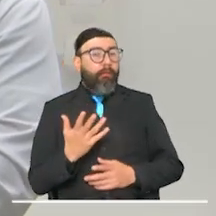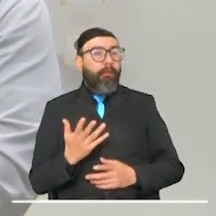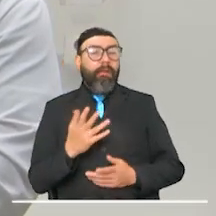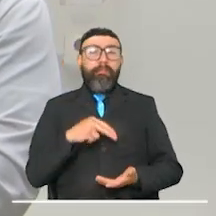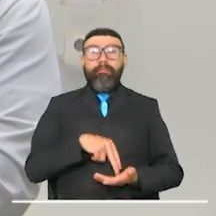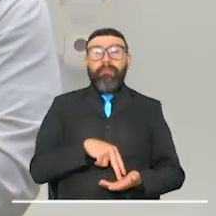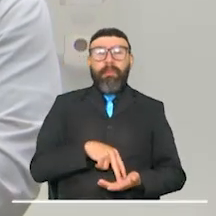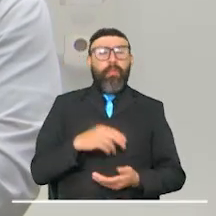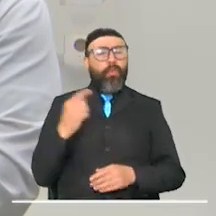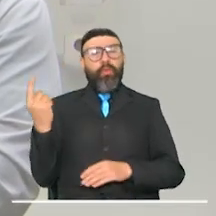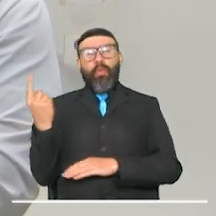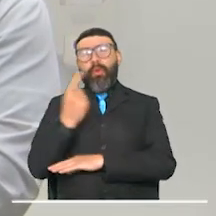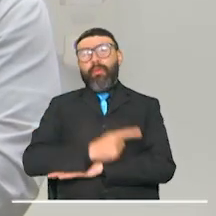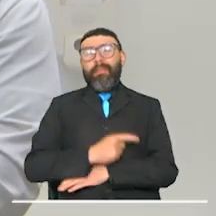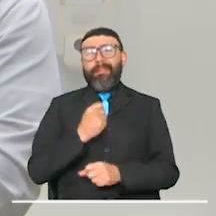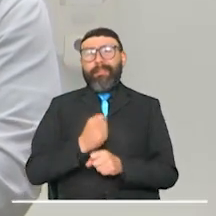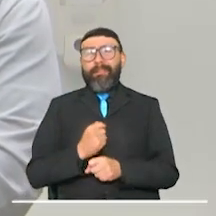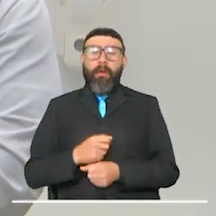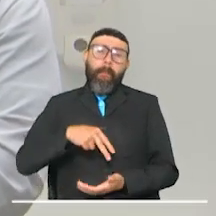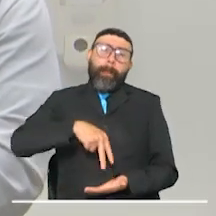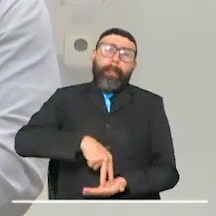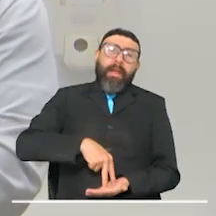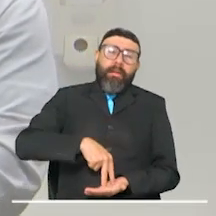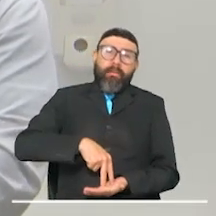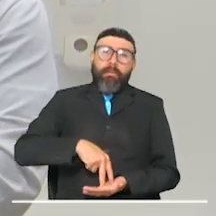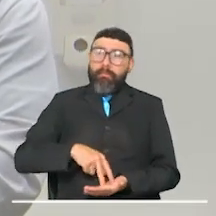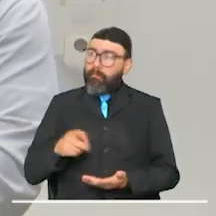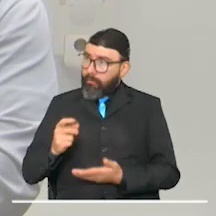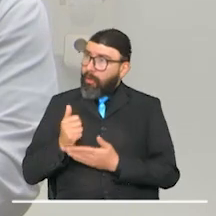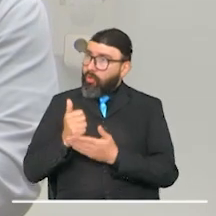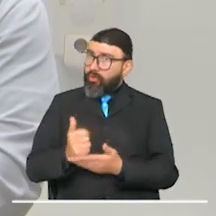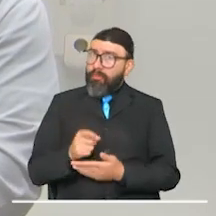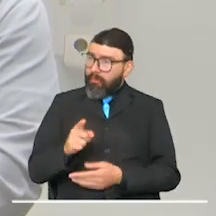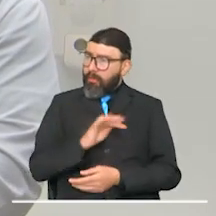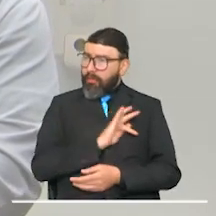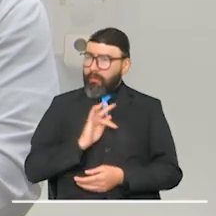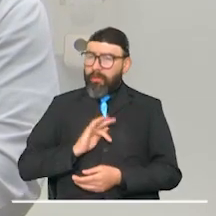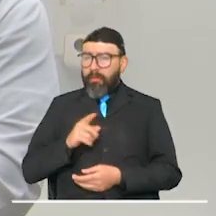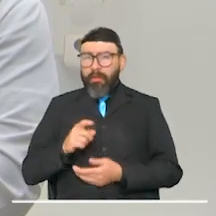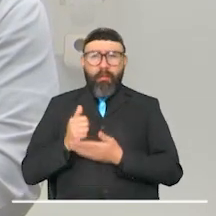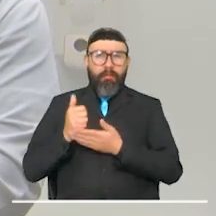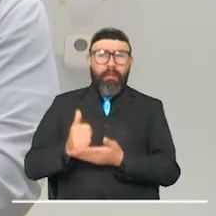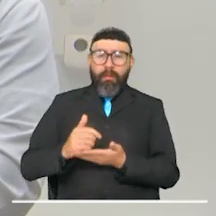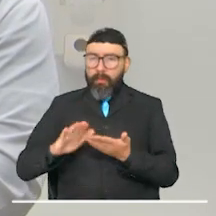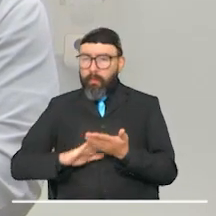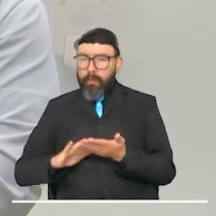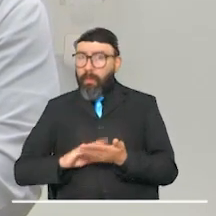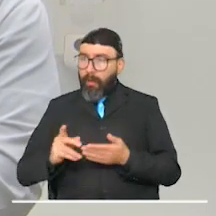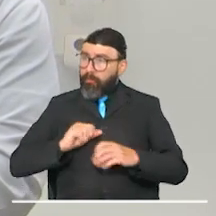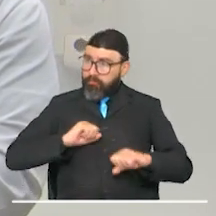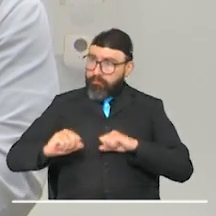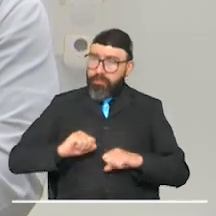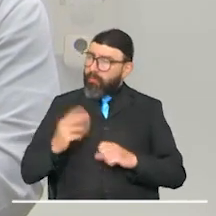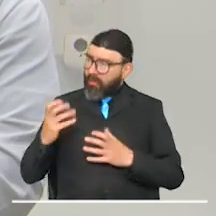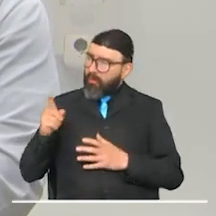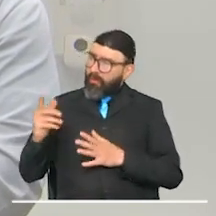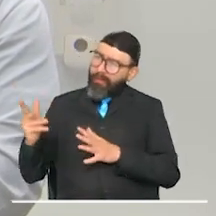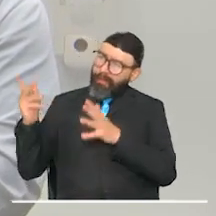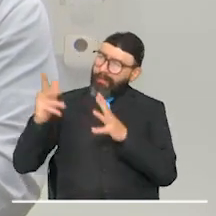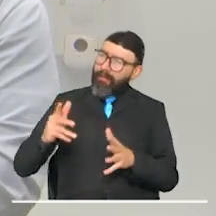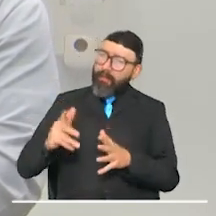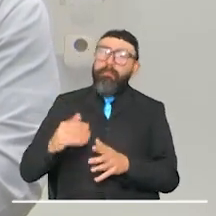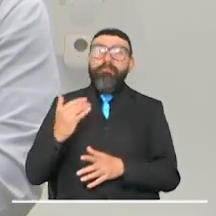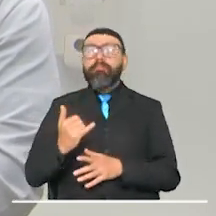hay algunas ayudas terapéuticas desde la formación de la fisioterapia y ejercicios que quiero que nos enseñe para